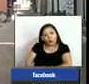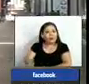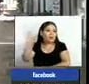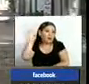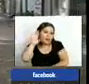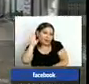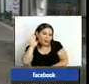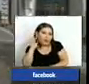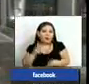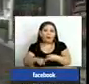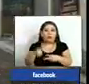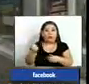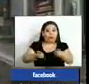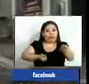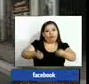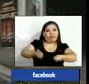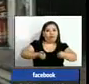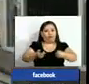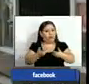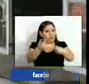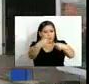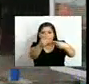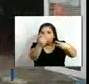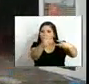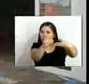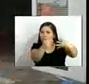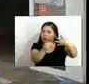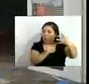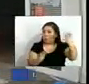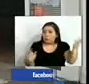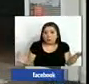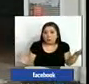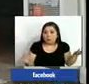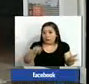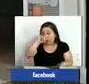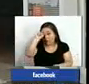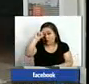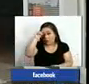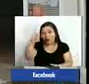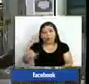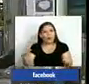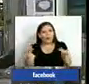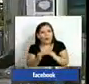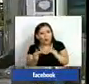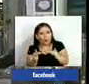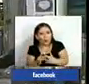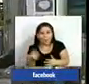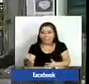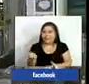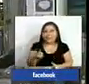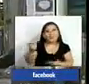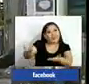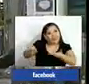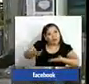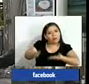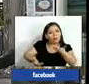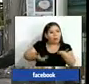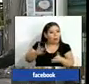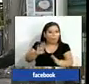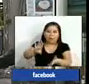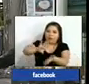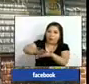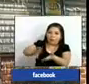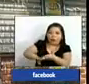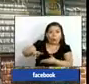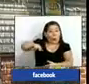seguridad, transportistas, etcétera, etcétera. Aparte, toda la cadena de proveedores que no se están comprando